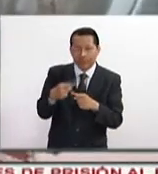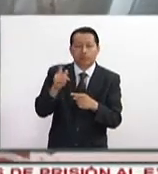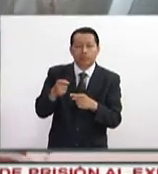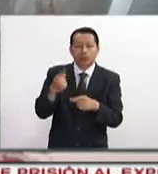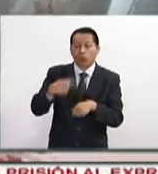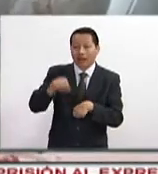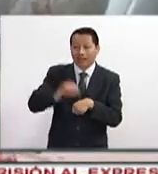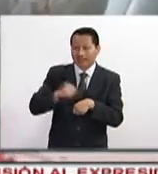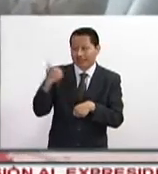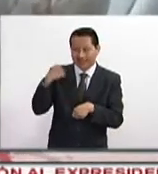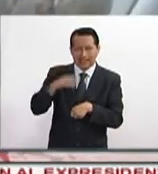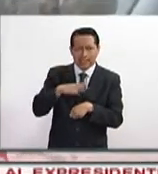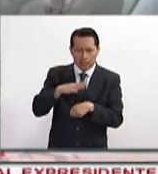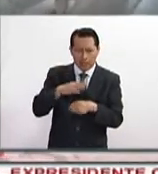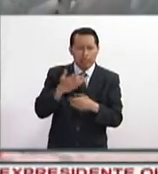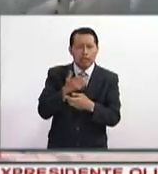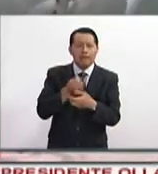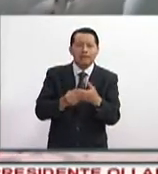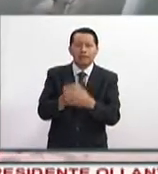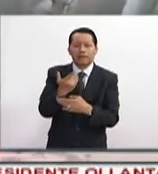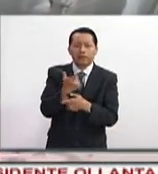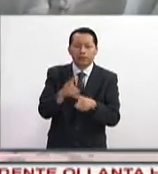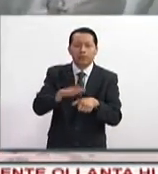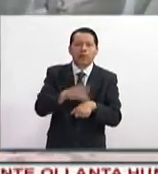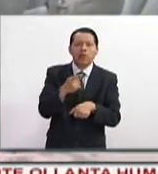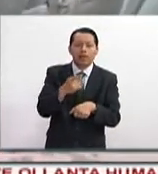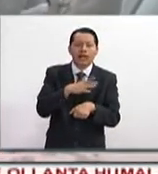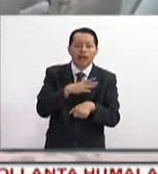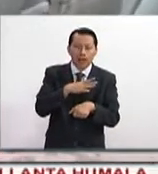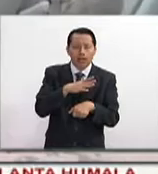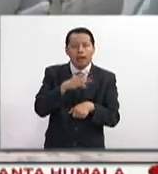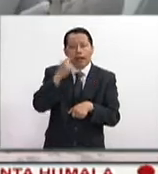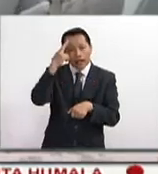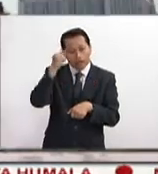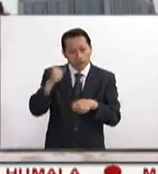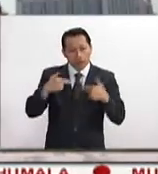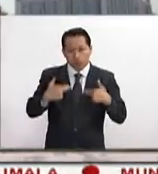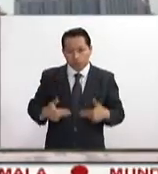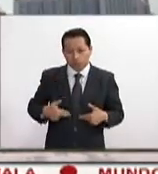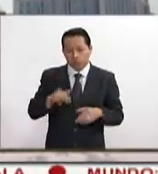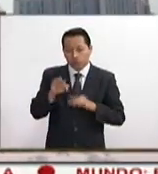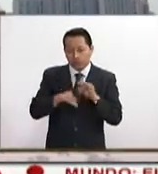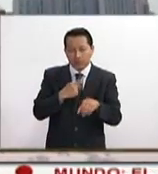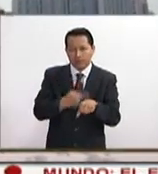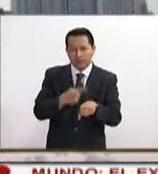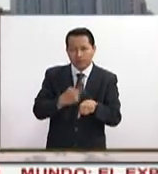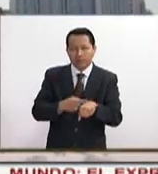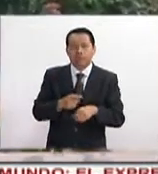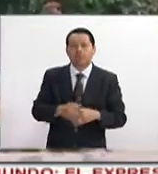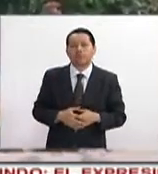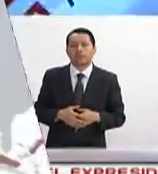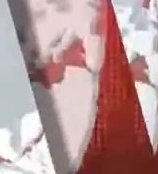unas semanas había sido liberado precisamente por razones humanitarias por su enfermedad.